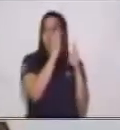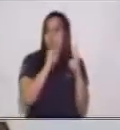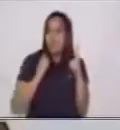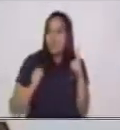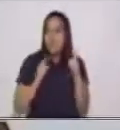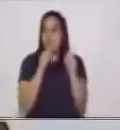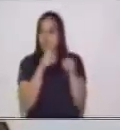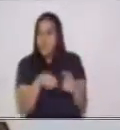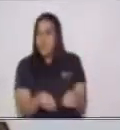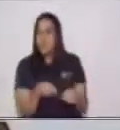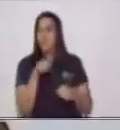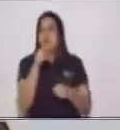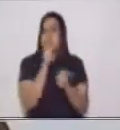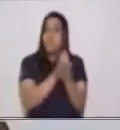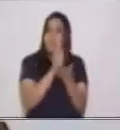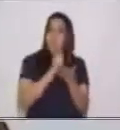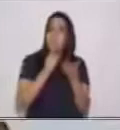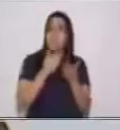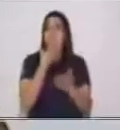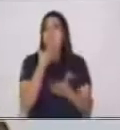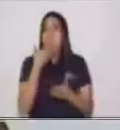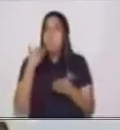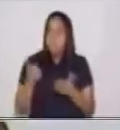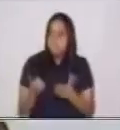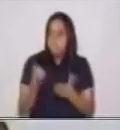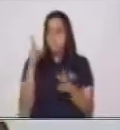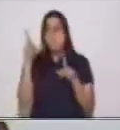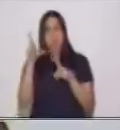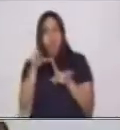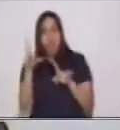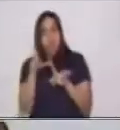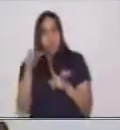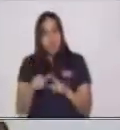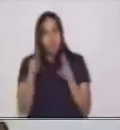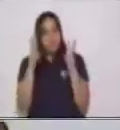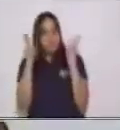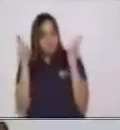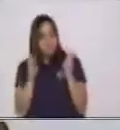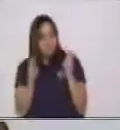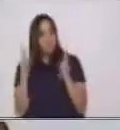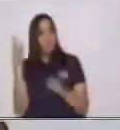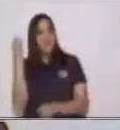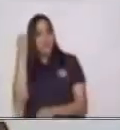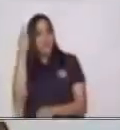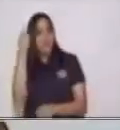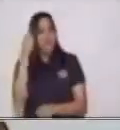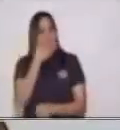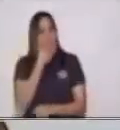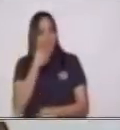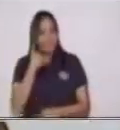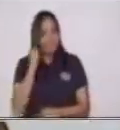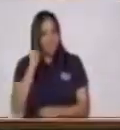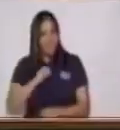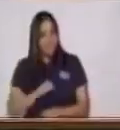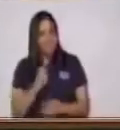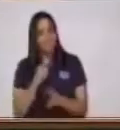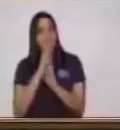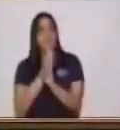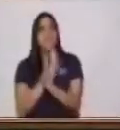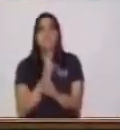poder pues escribir mejor y que la redacción de textos pues sea interpretada de mejor manera. Vamos a responder